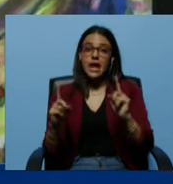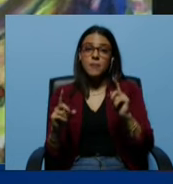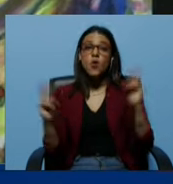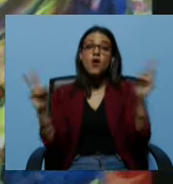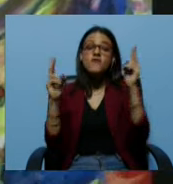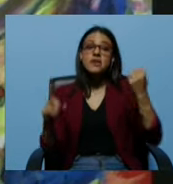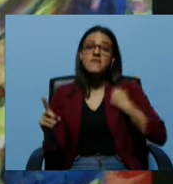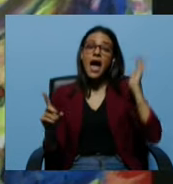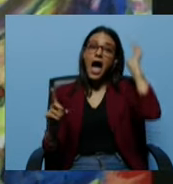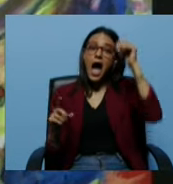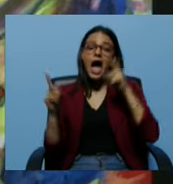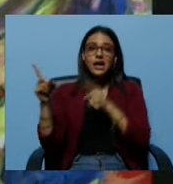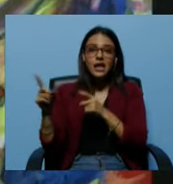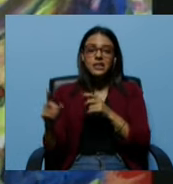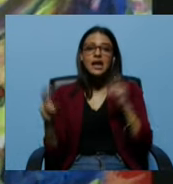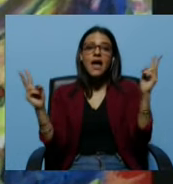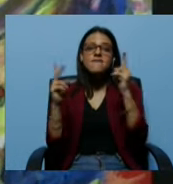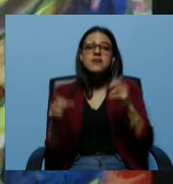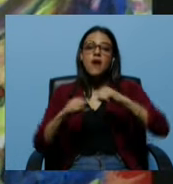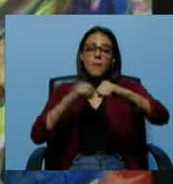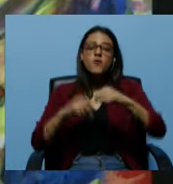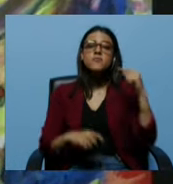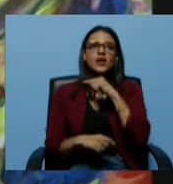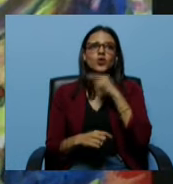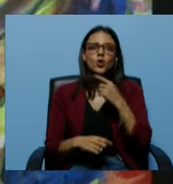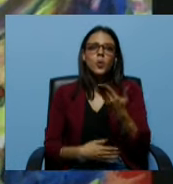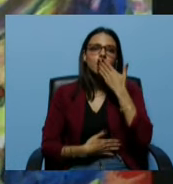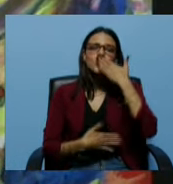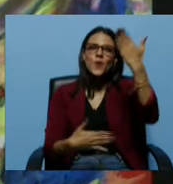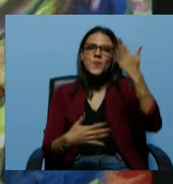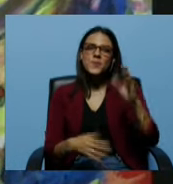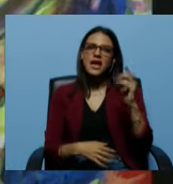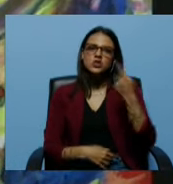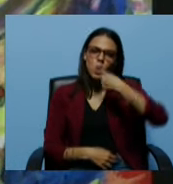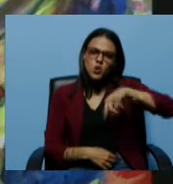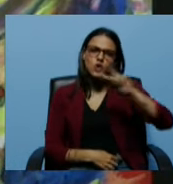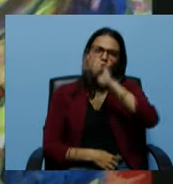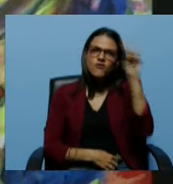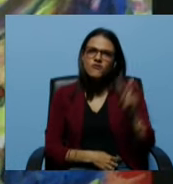Argentina. Que viva el Movimiento Octubre. Un beso desde la Venezuela bolivariana.